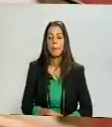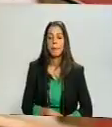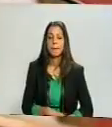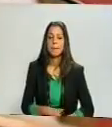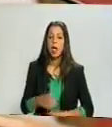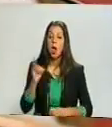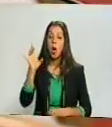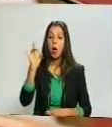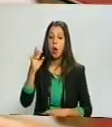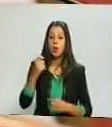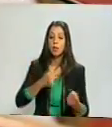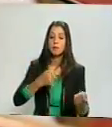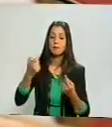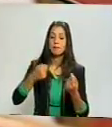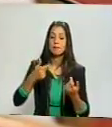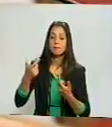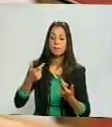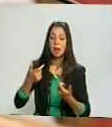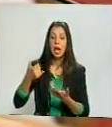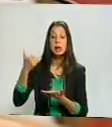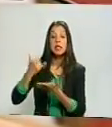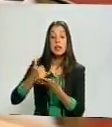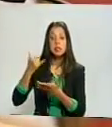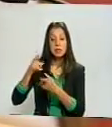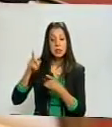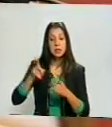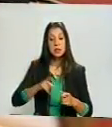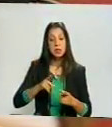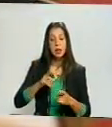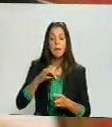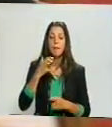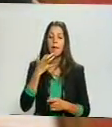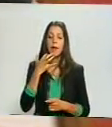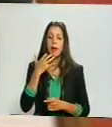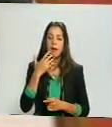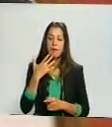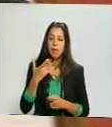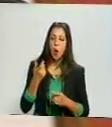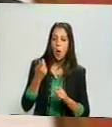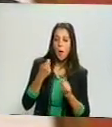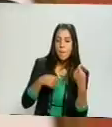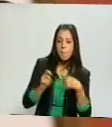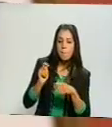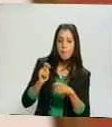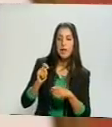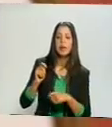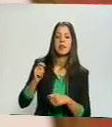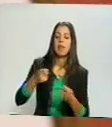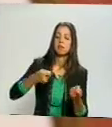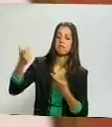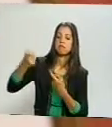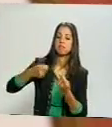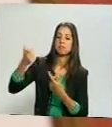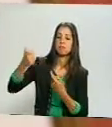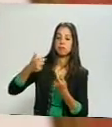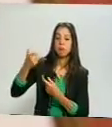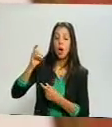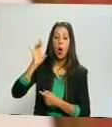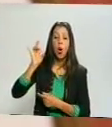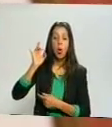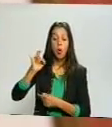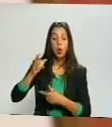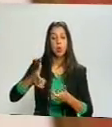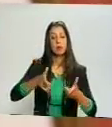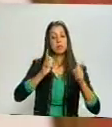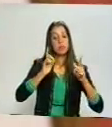Exportación de oro. El impuesto sobre la renta que se genere con ocasión de la venta del oro en el exterior, autorizada por el